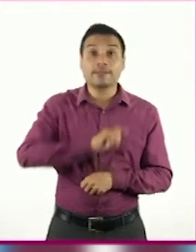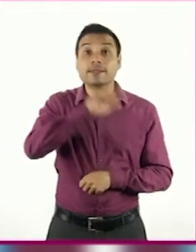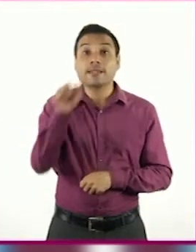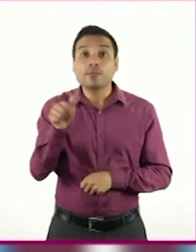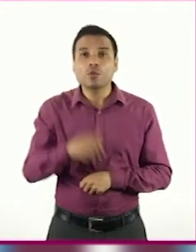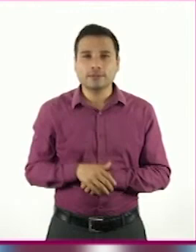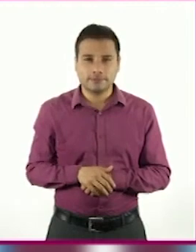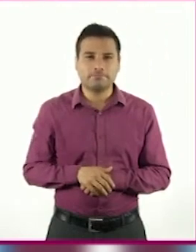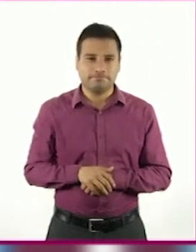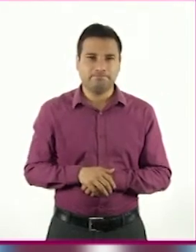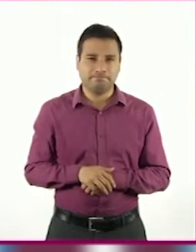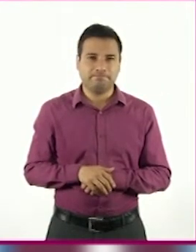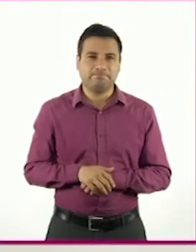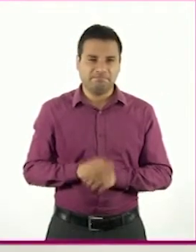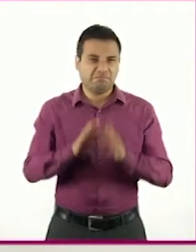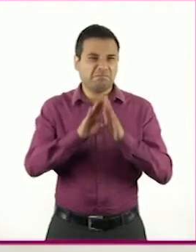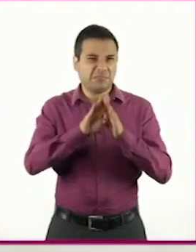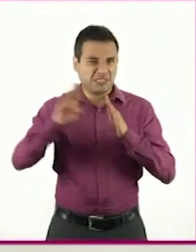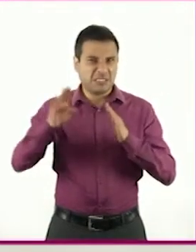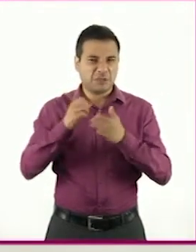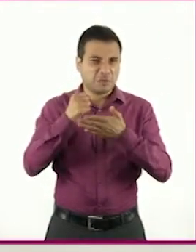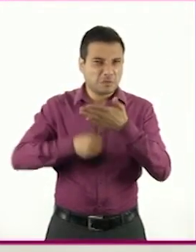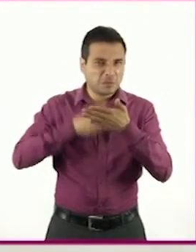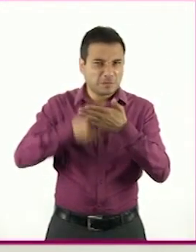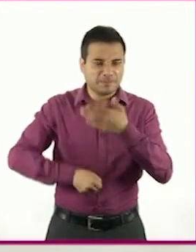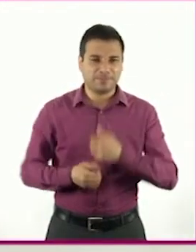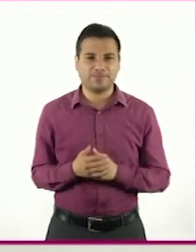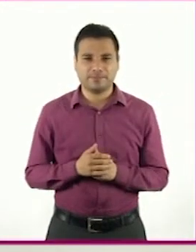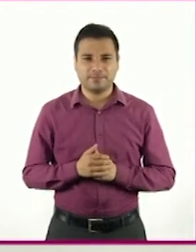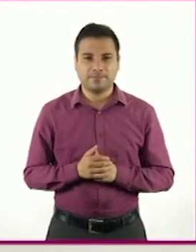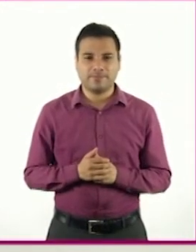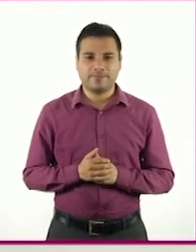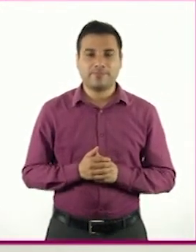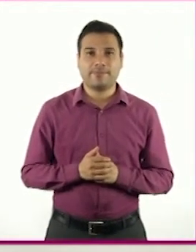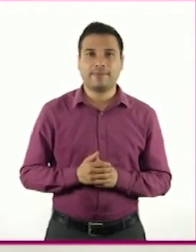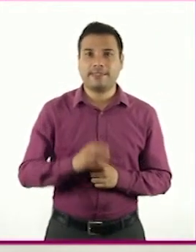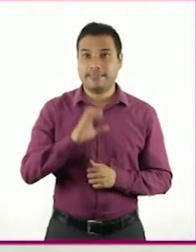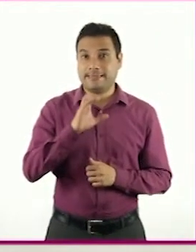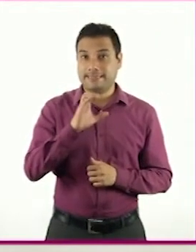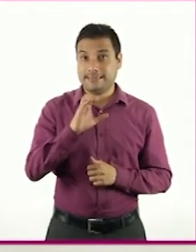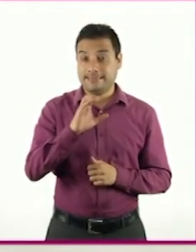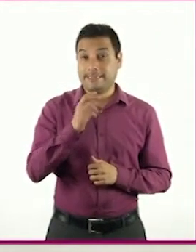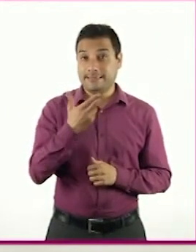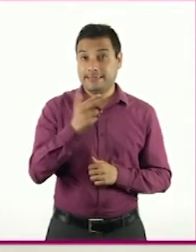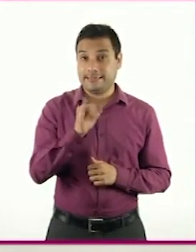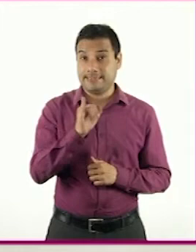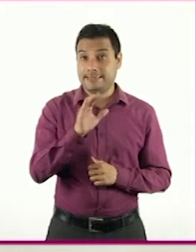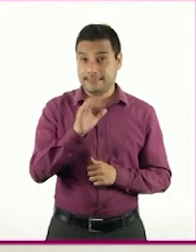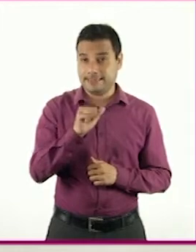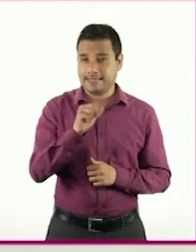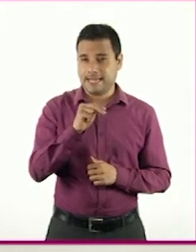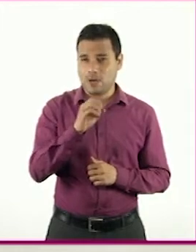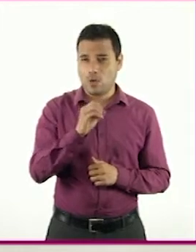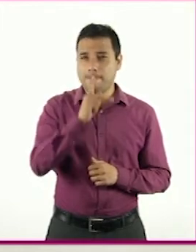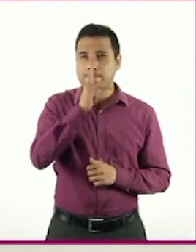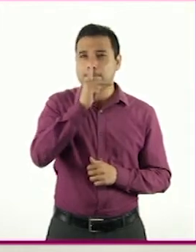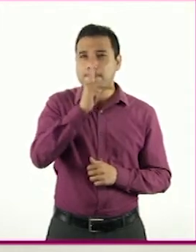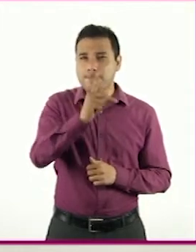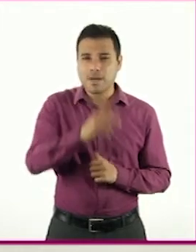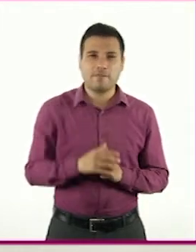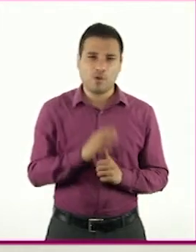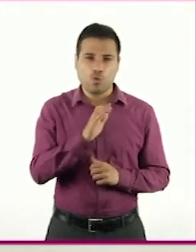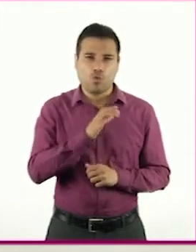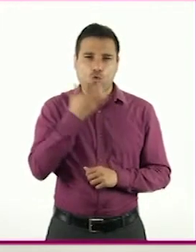resistencia migrante mexicana. En él, el término chicano, que había sido utilizado hasta entonces como un